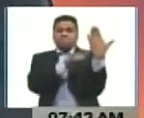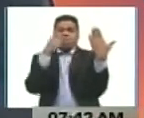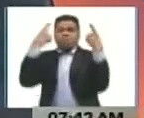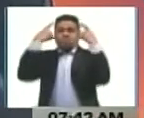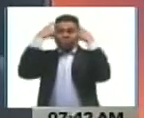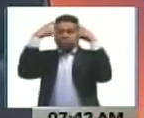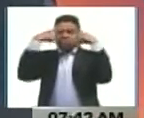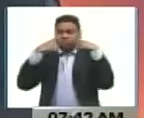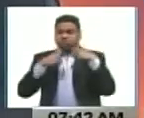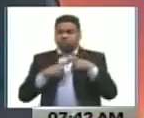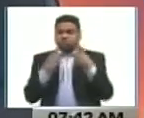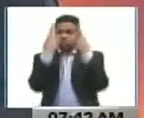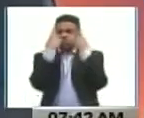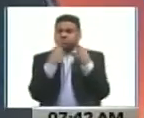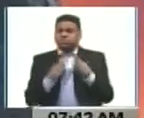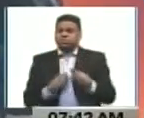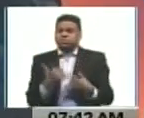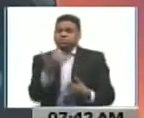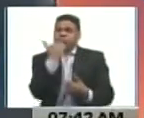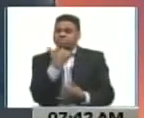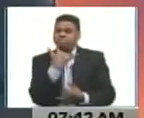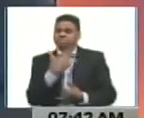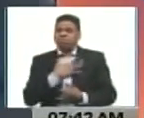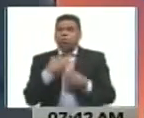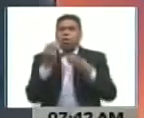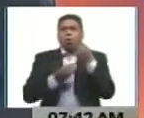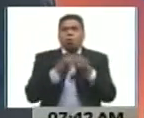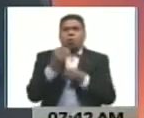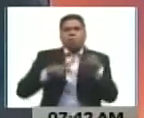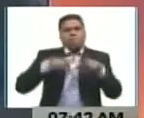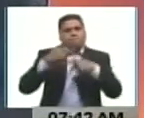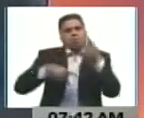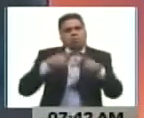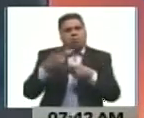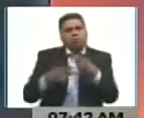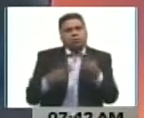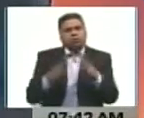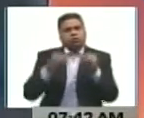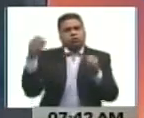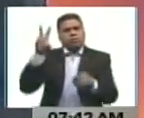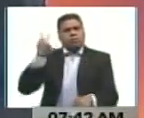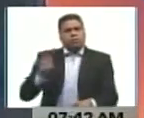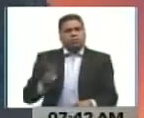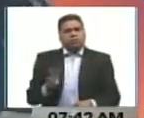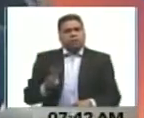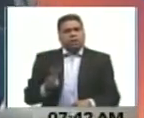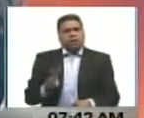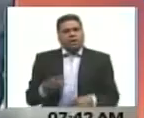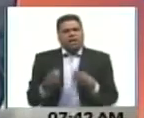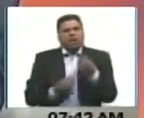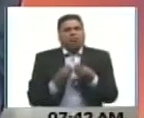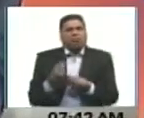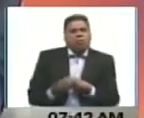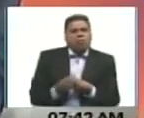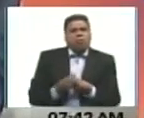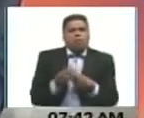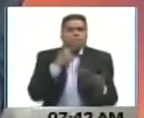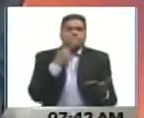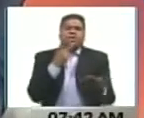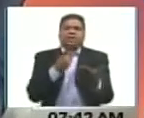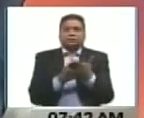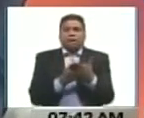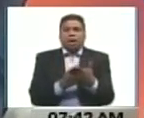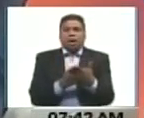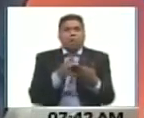el plan de la patria es un plan que trasciende los procesos de Venezuela y de América Latina. Es un proceso que también se plantea, es un plan que